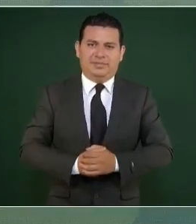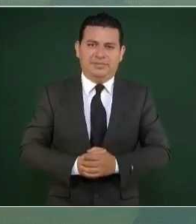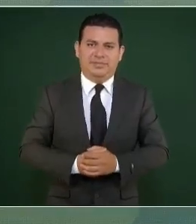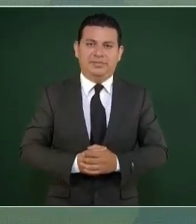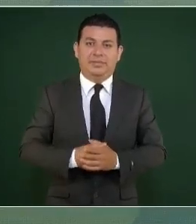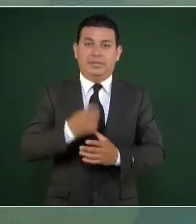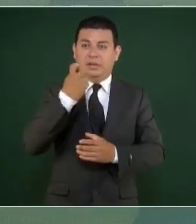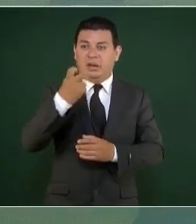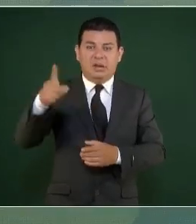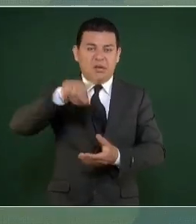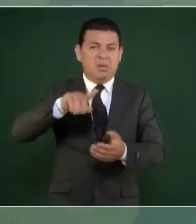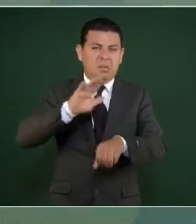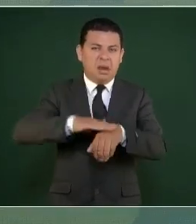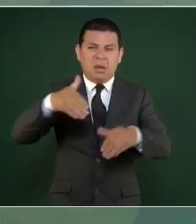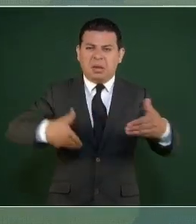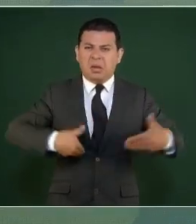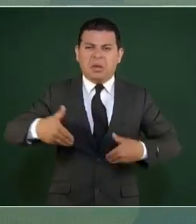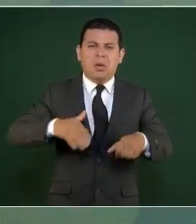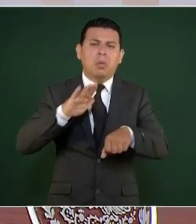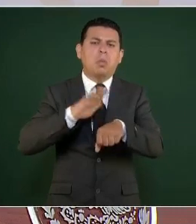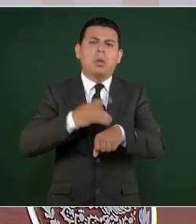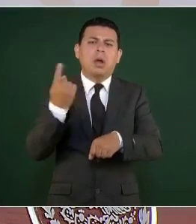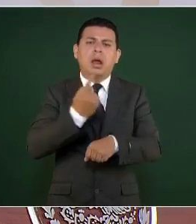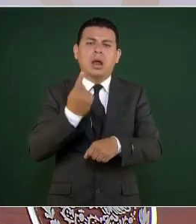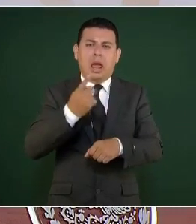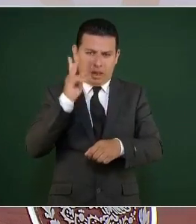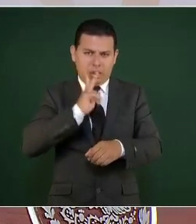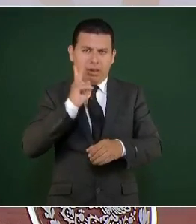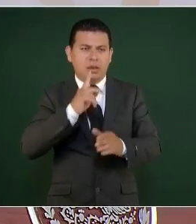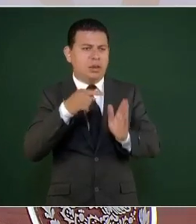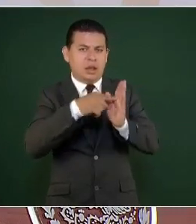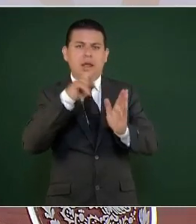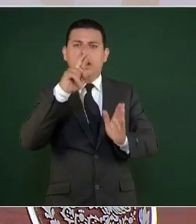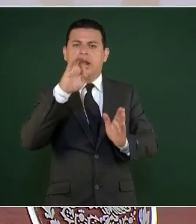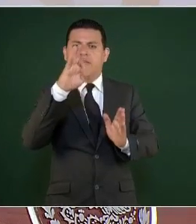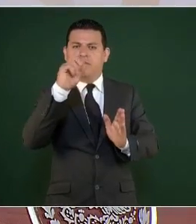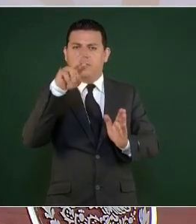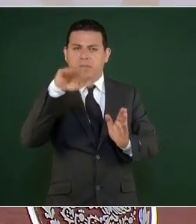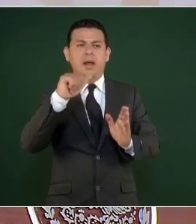Lo que más les molestó, ¿por qué no pones la encuesta del Reforma?